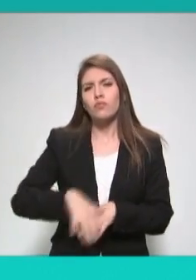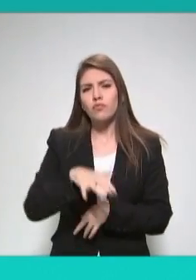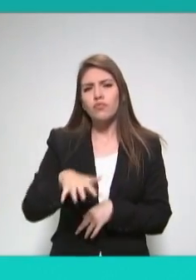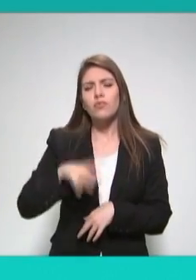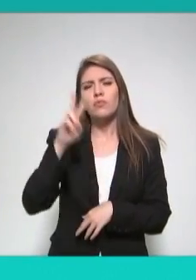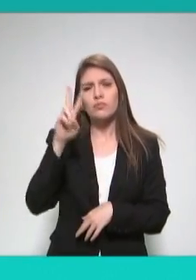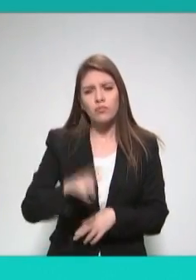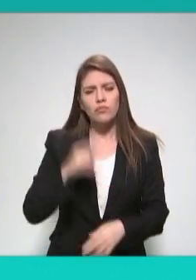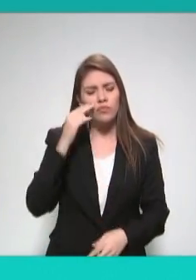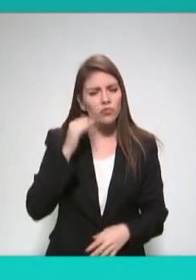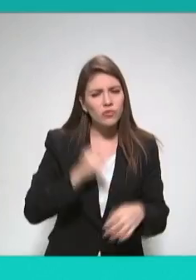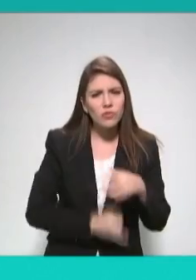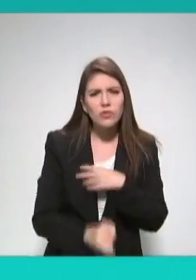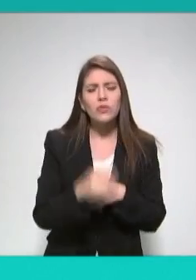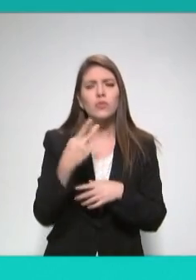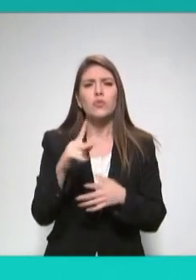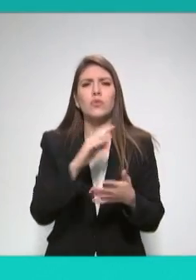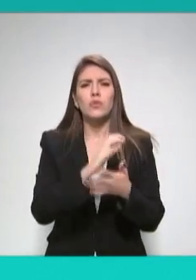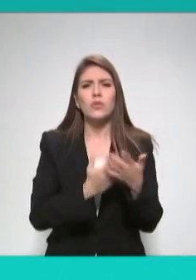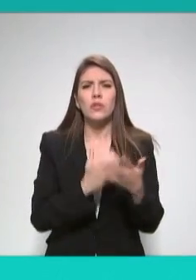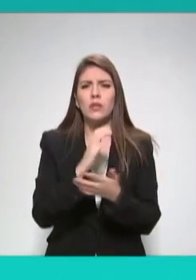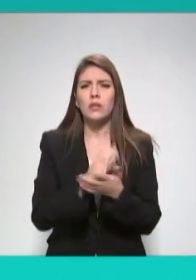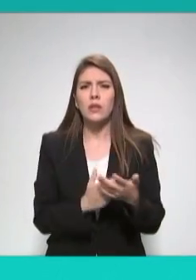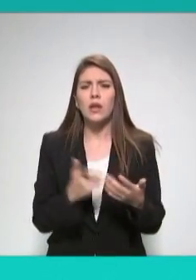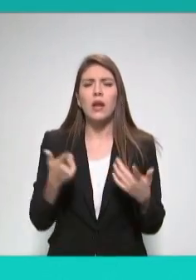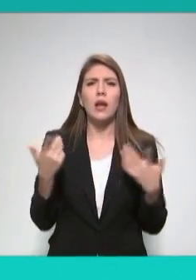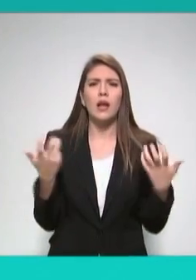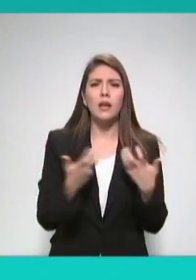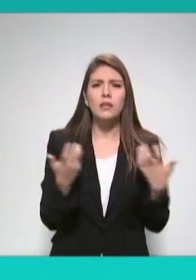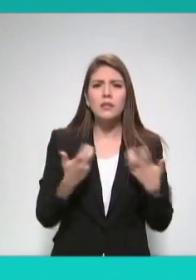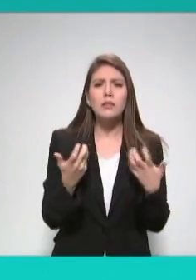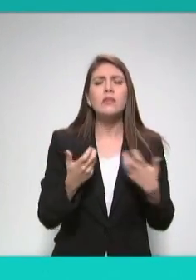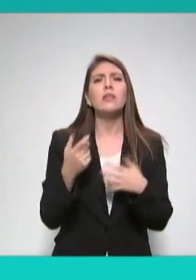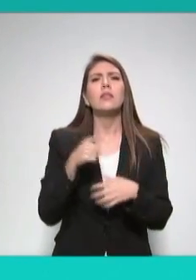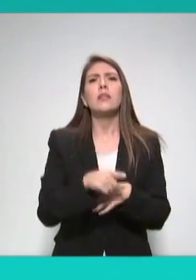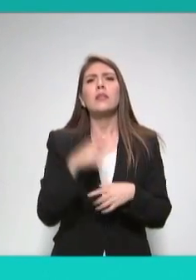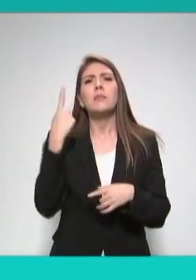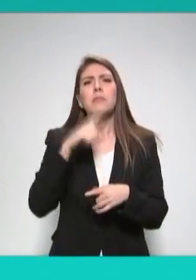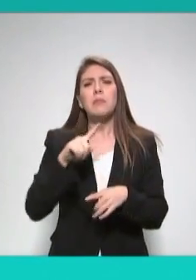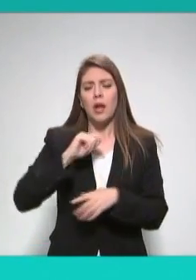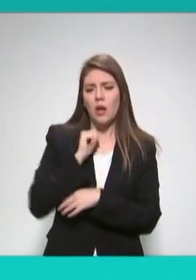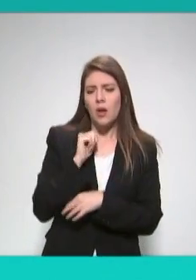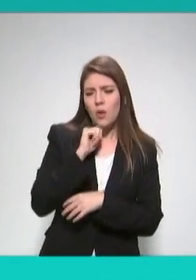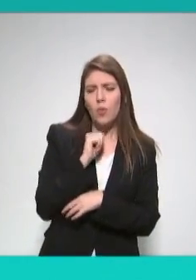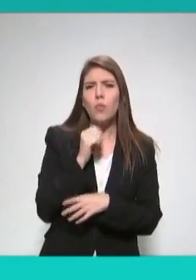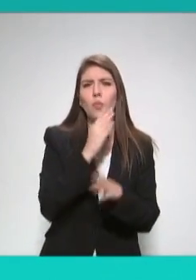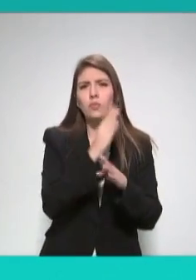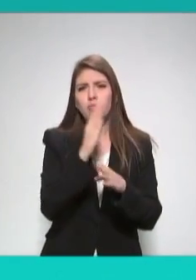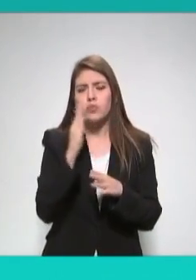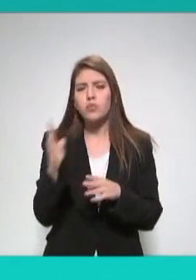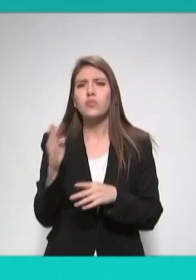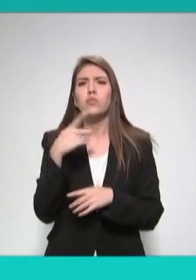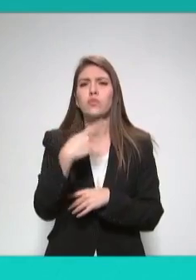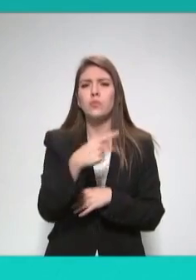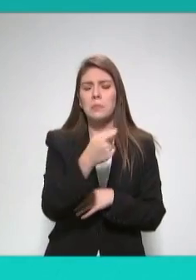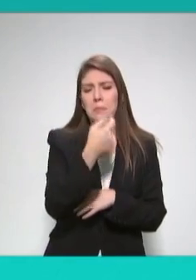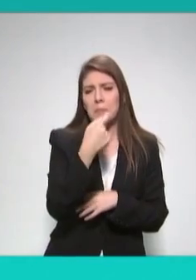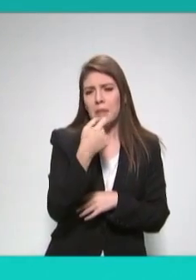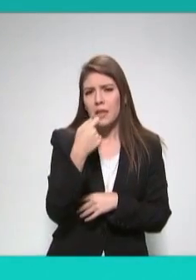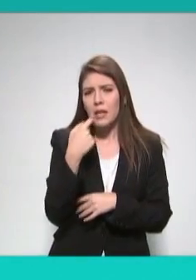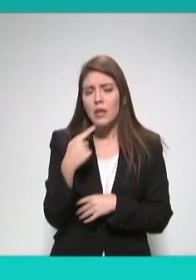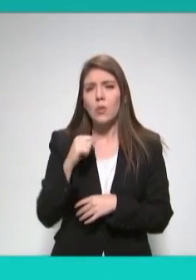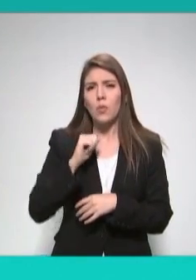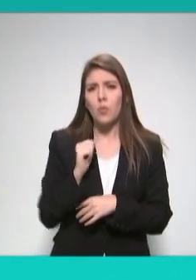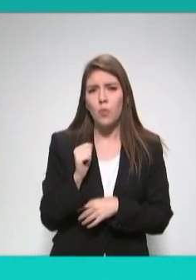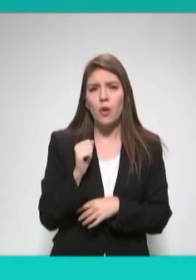de los contratos que den cuenta de los servicios de distribución almacenamiento y enfriamiento de medicamentos junto con